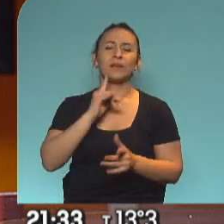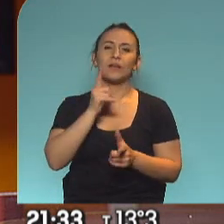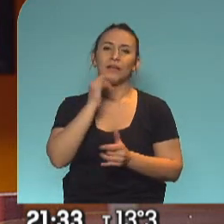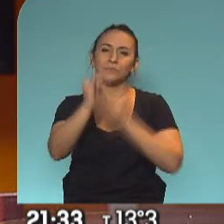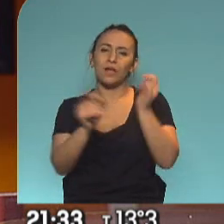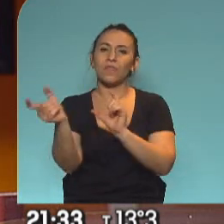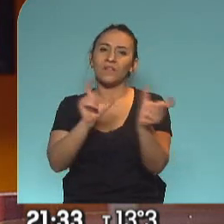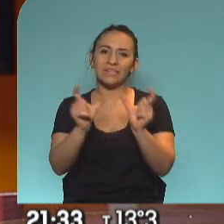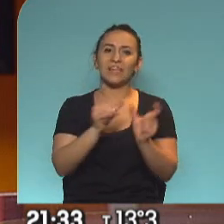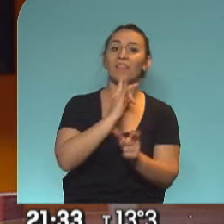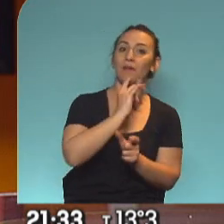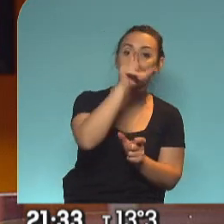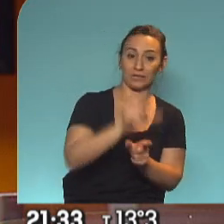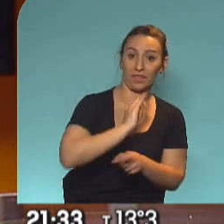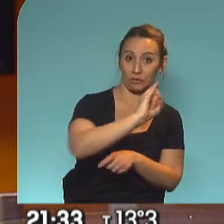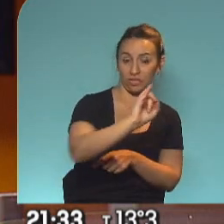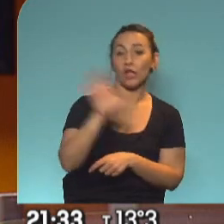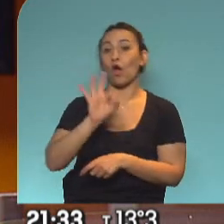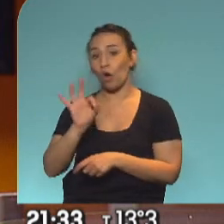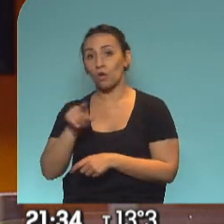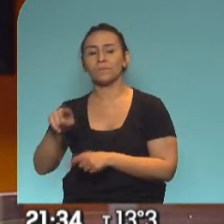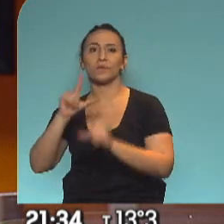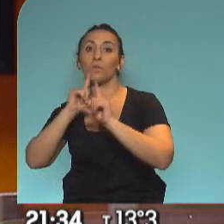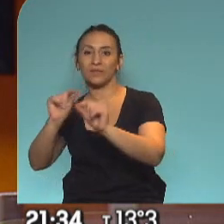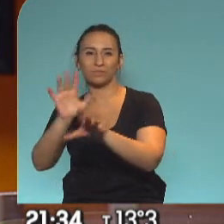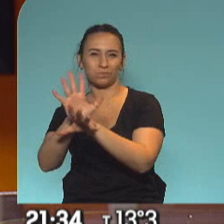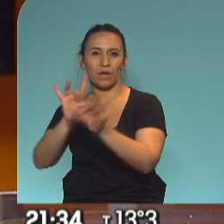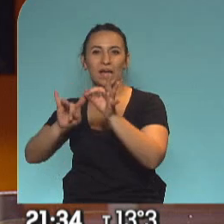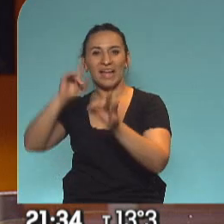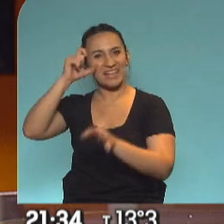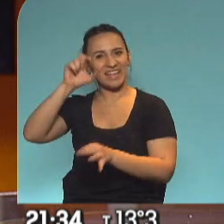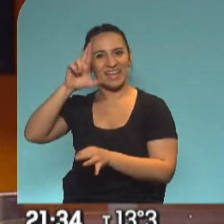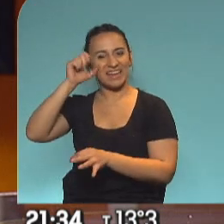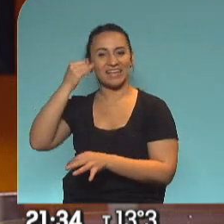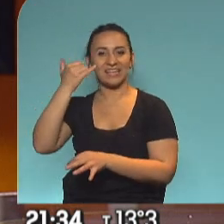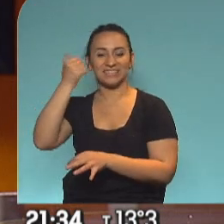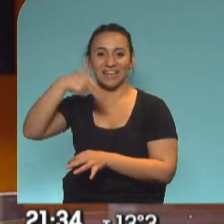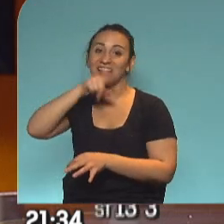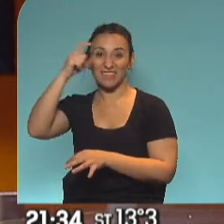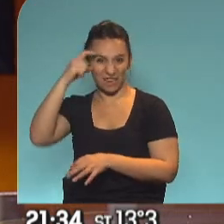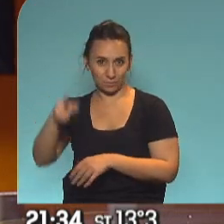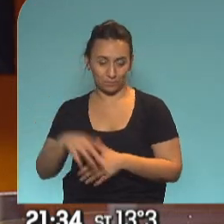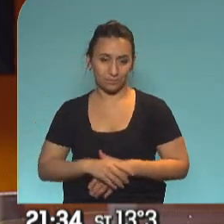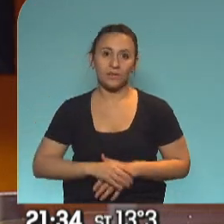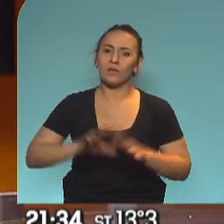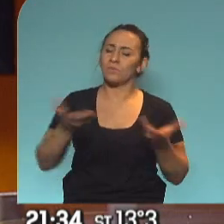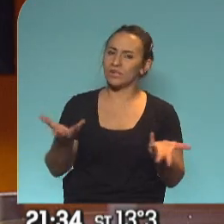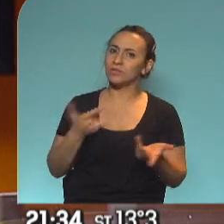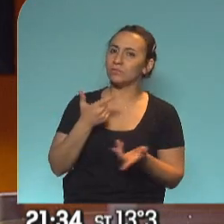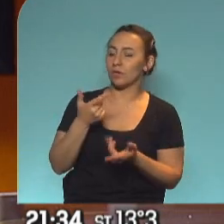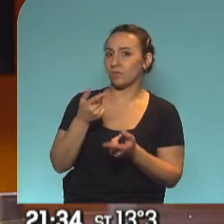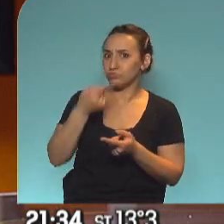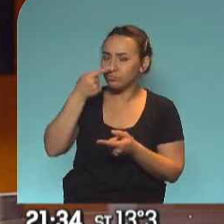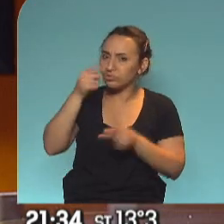un querellante. De allí me tomo, Néstor, para que cuentes, antes de presentar a nuestro invitado, de por sí interesante justamente con la